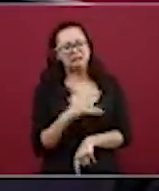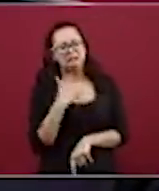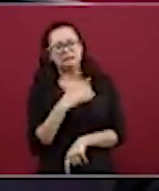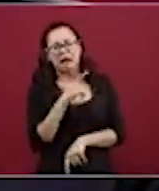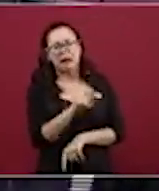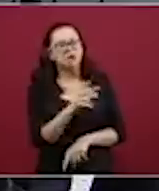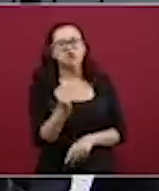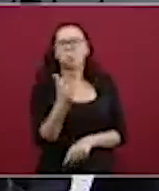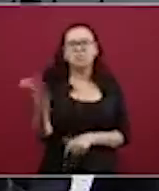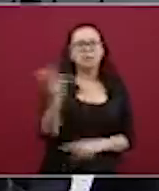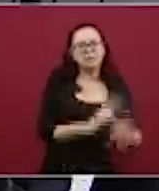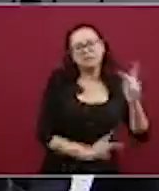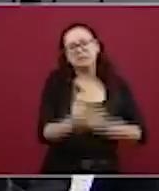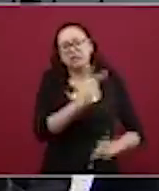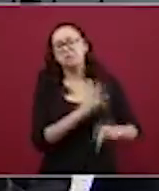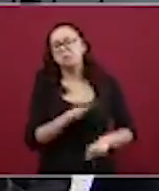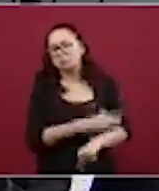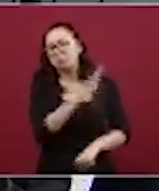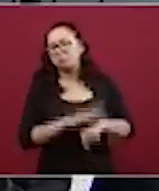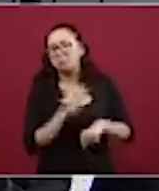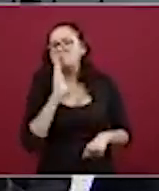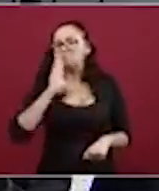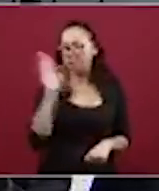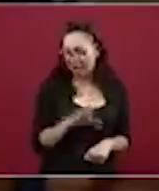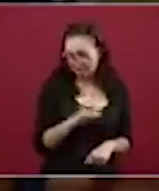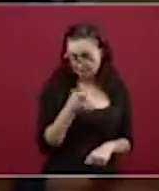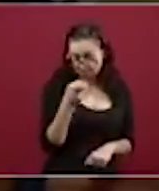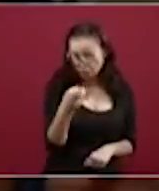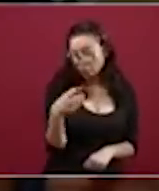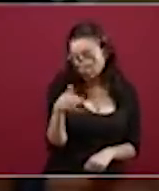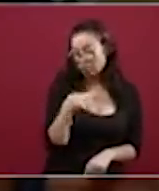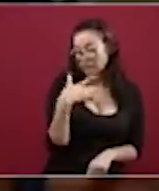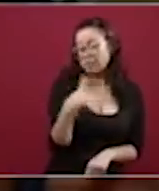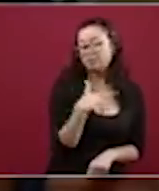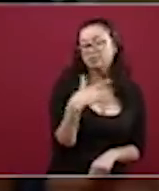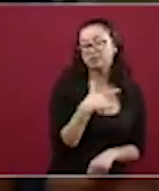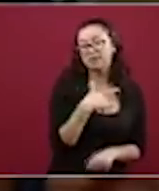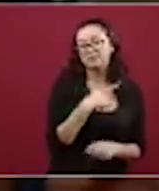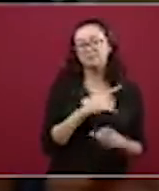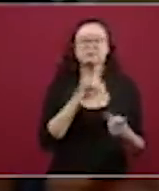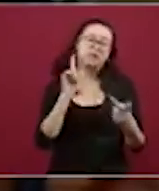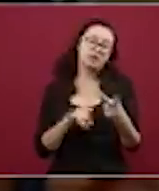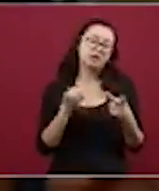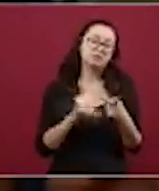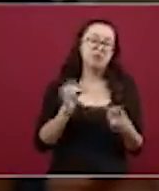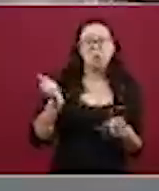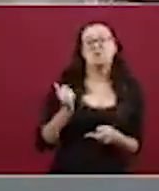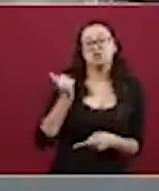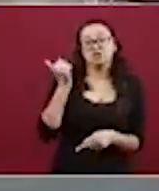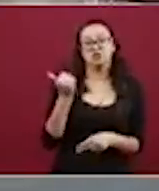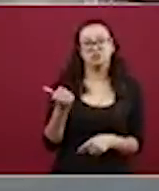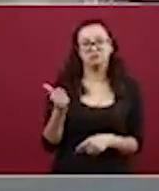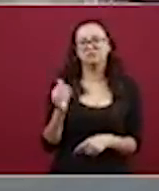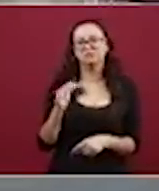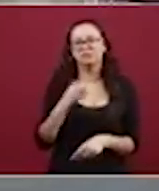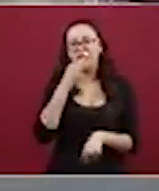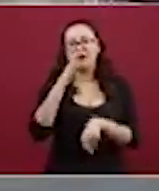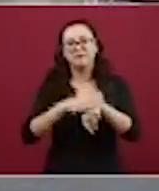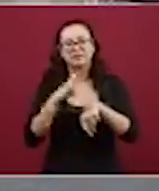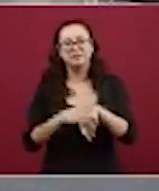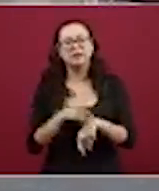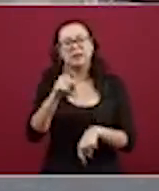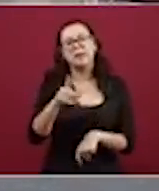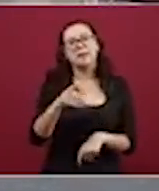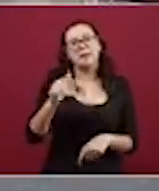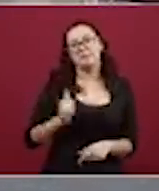alguna relación con eso? Esa sería la pregunta concreta. Y ya nada más, para tener, presidente, aprovechando el día, ¿usted considera que el